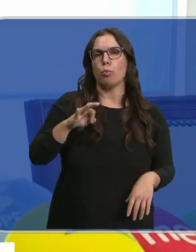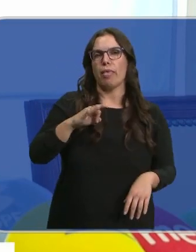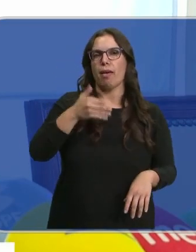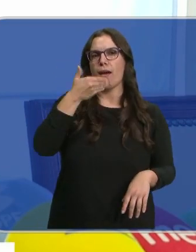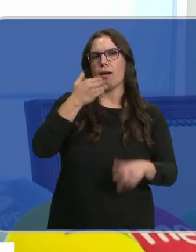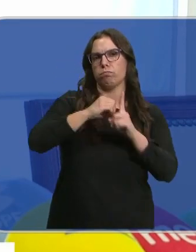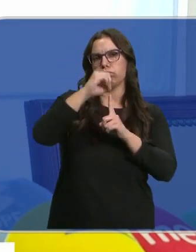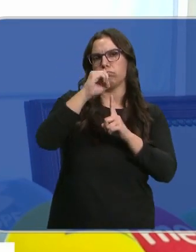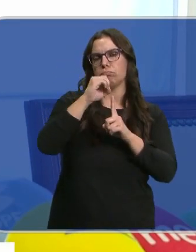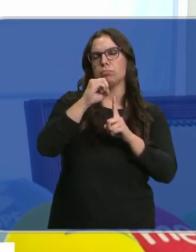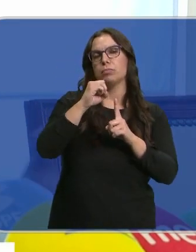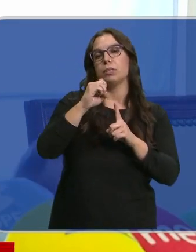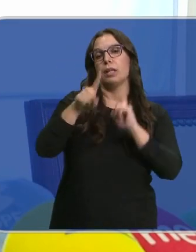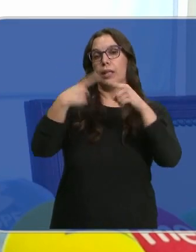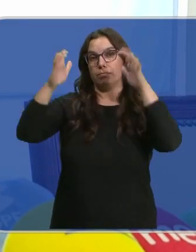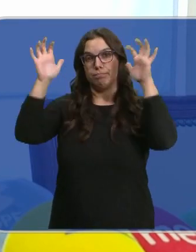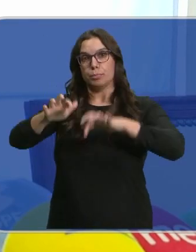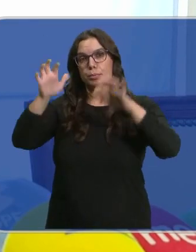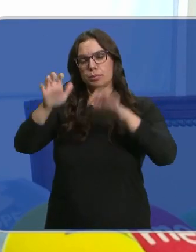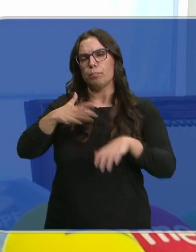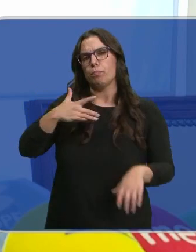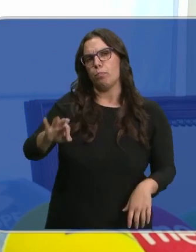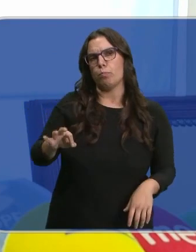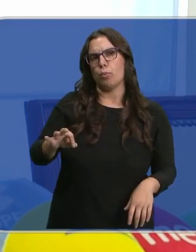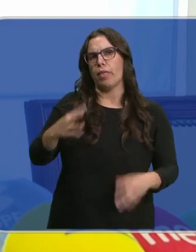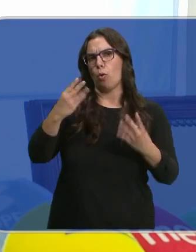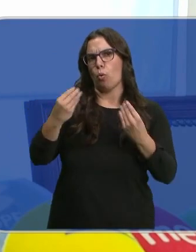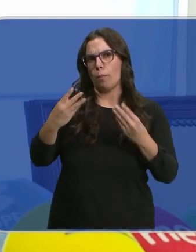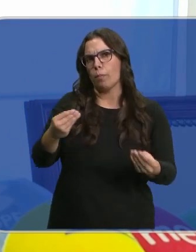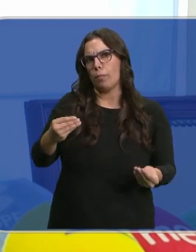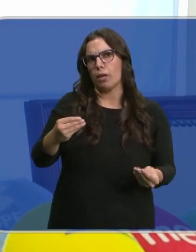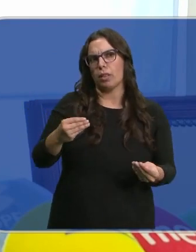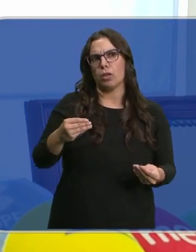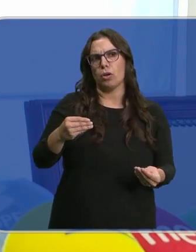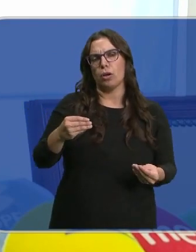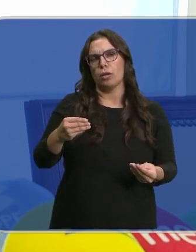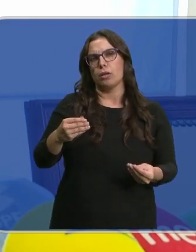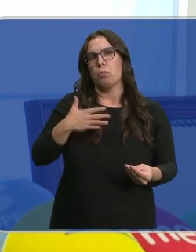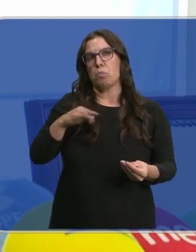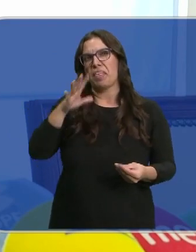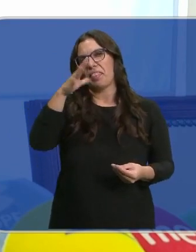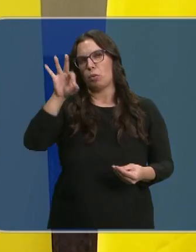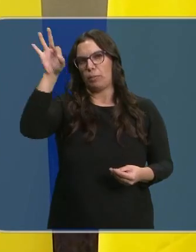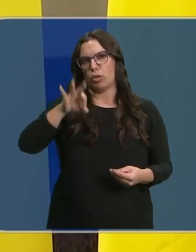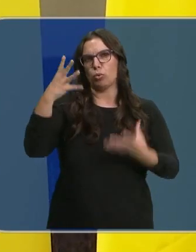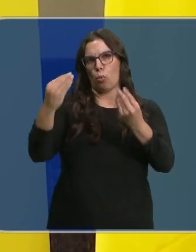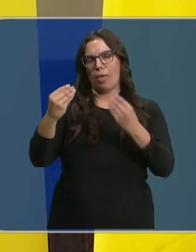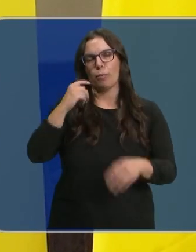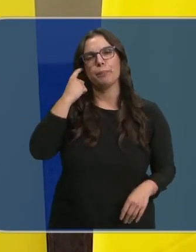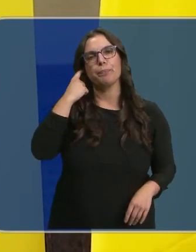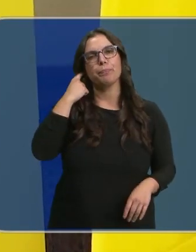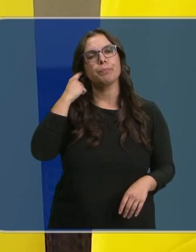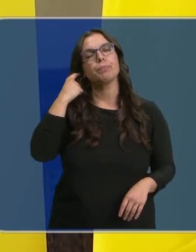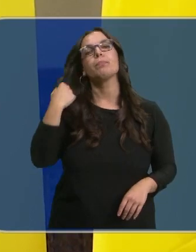sea cálido. Y en cuanto a precipitaciones, pues lo más probable es que sea húmedo, con una probabilidad en este caso un poco menor, un 50%. Un balance